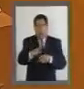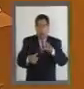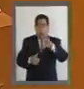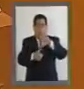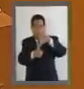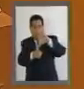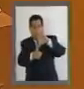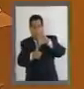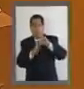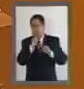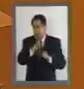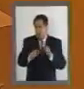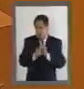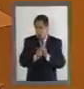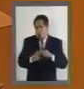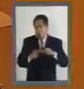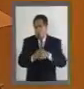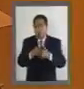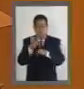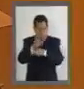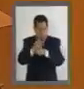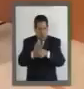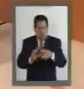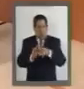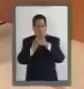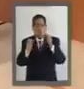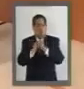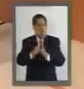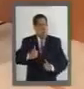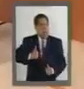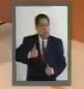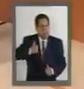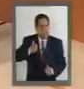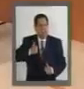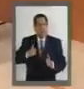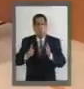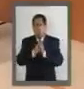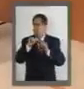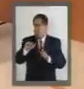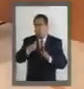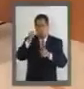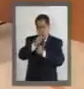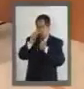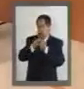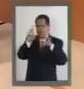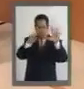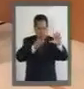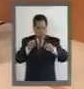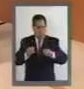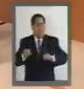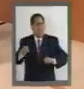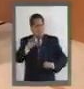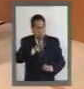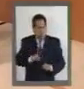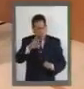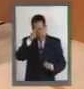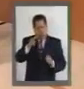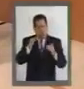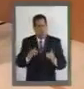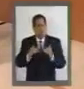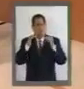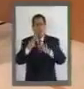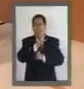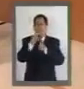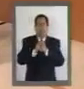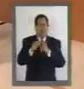Norte, que junto con los Estados Unidos, junto con Canadá, junto con otros países, permita tener a México como un